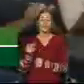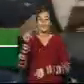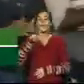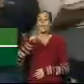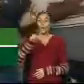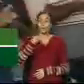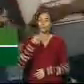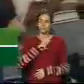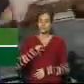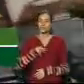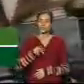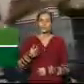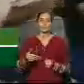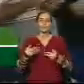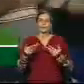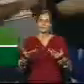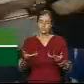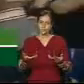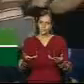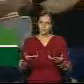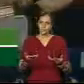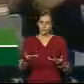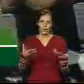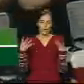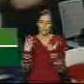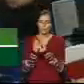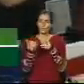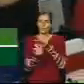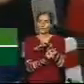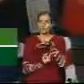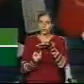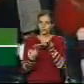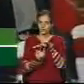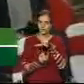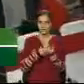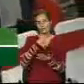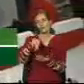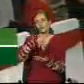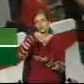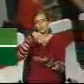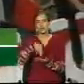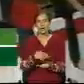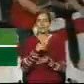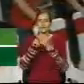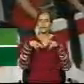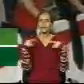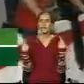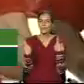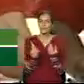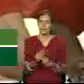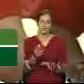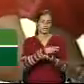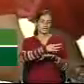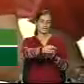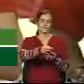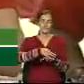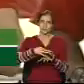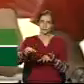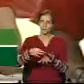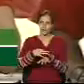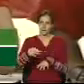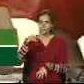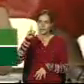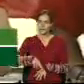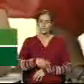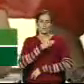Hoy estaremos entregando, junto a las instituciones nacionales, regionales, municipales,